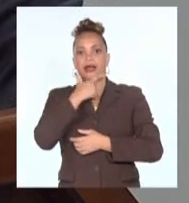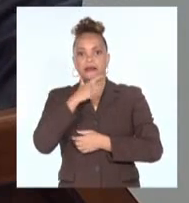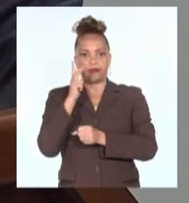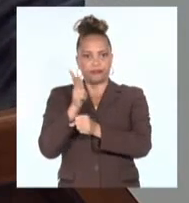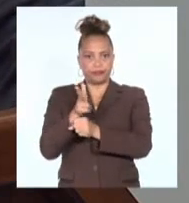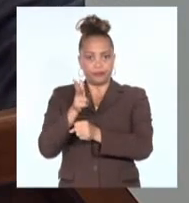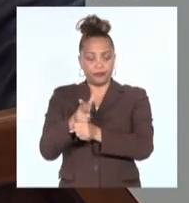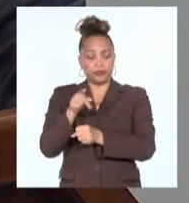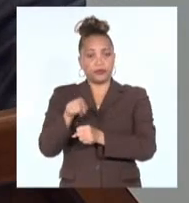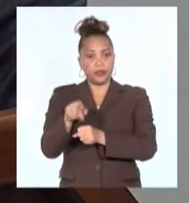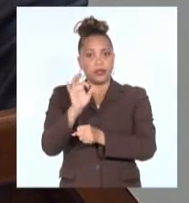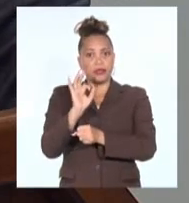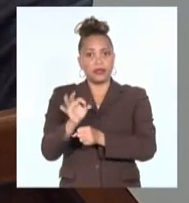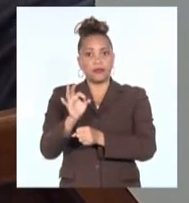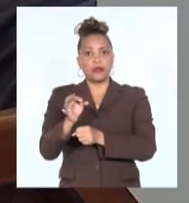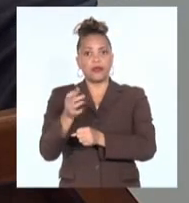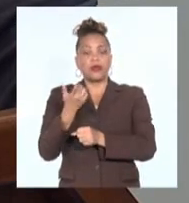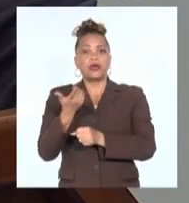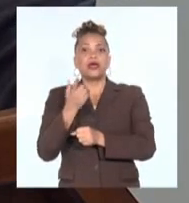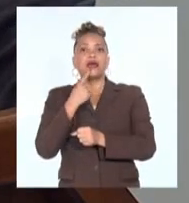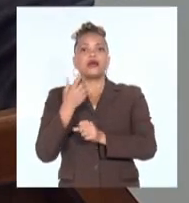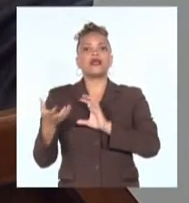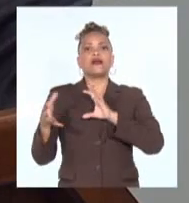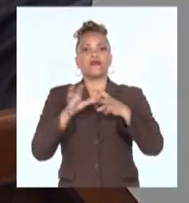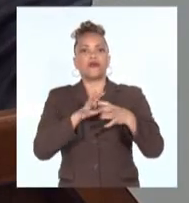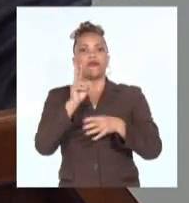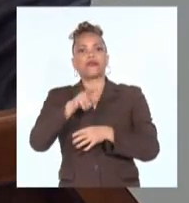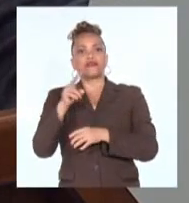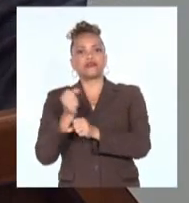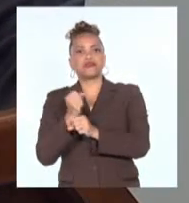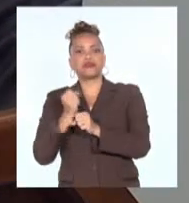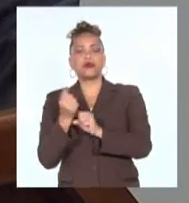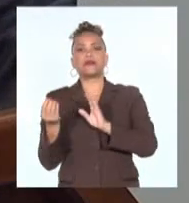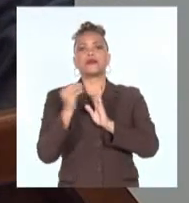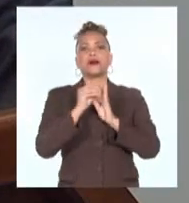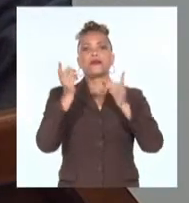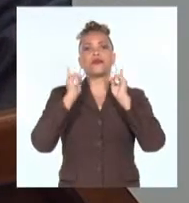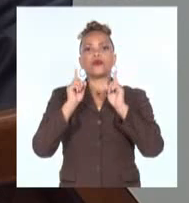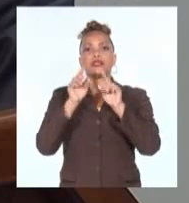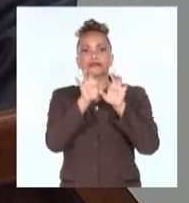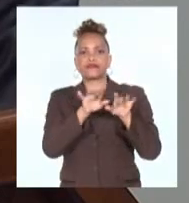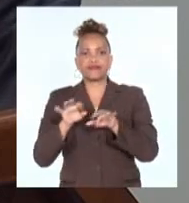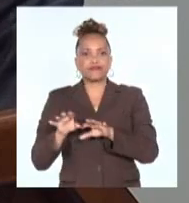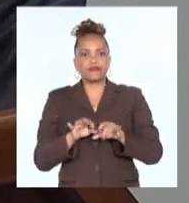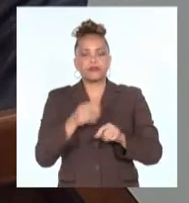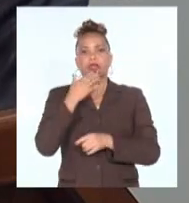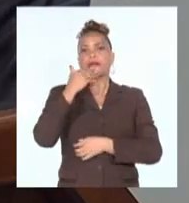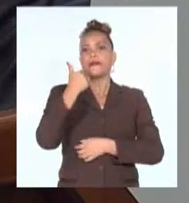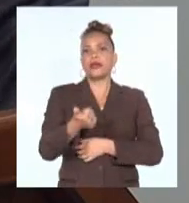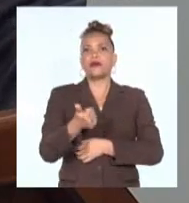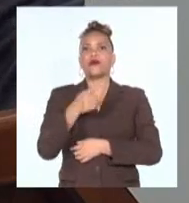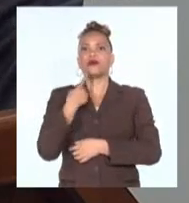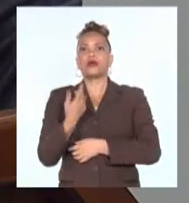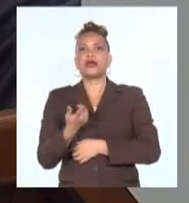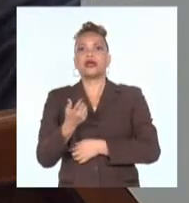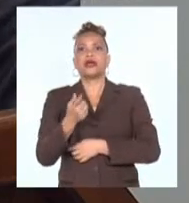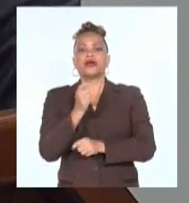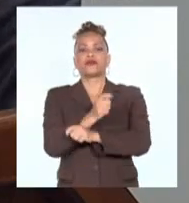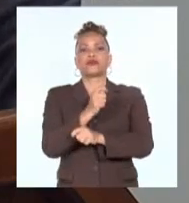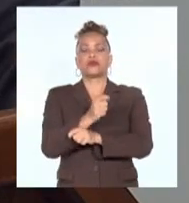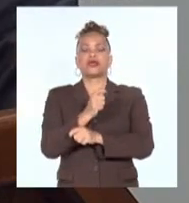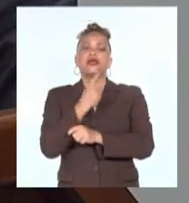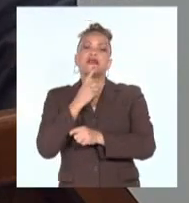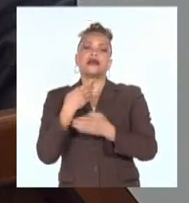gobierno electrónico, implementando políticas de inclusión digital y mejorando las capacidades de las instituciones